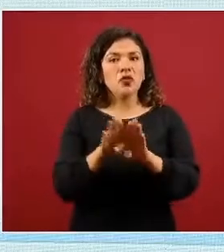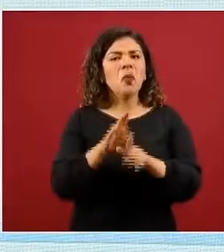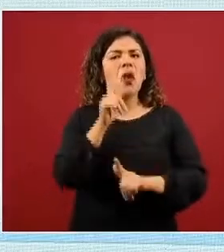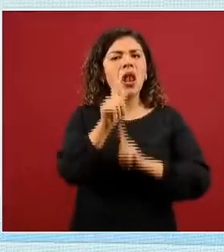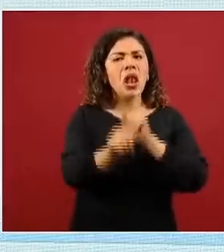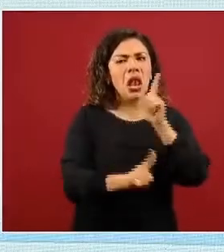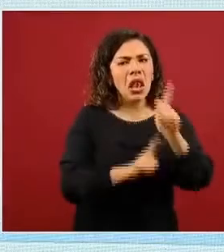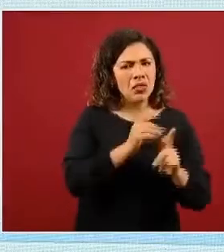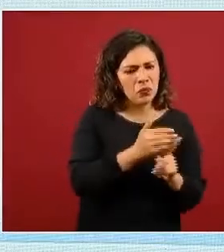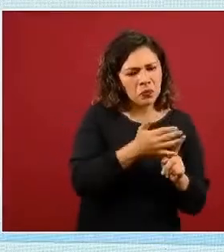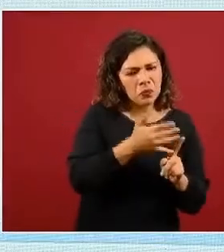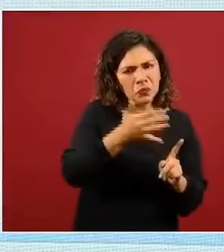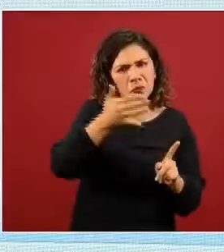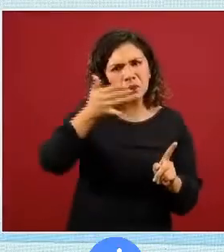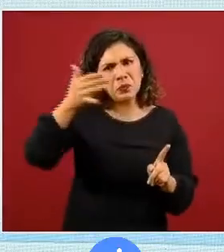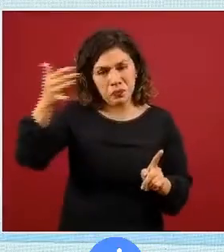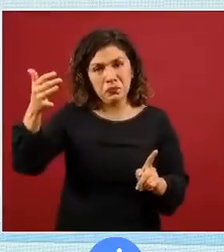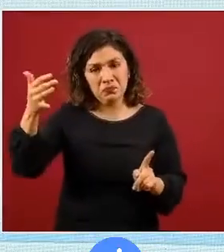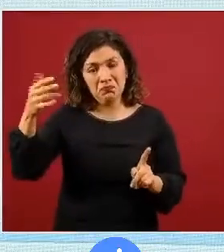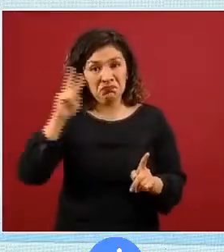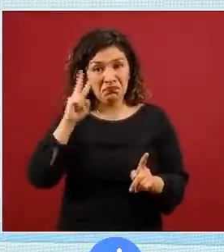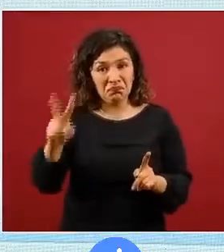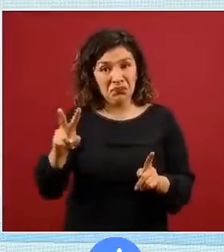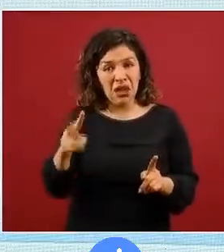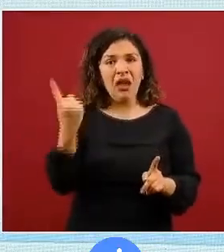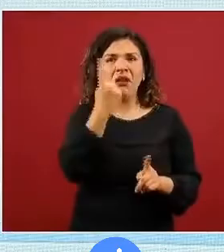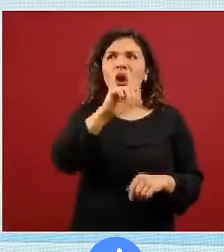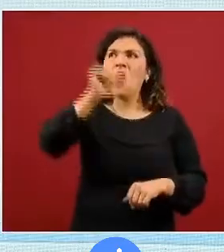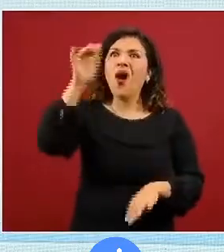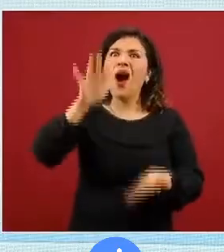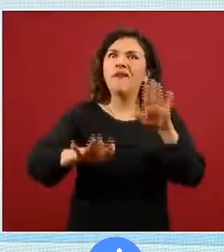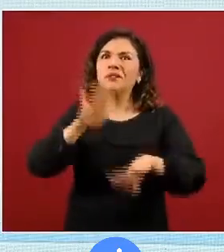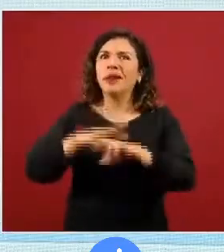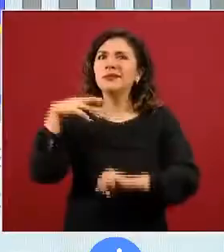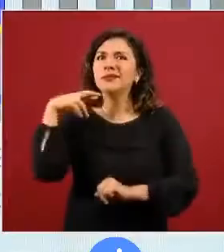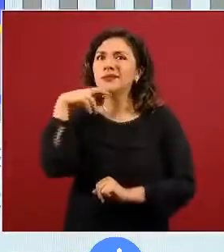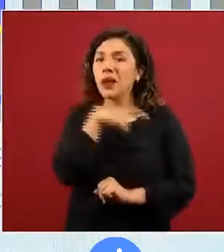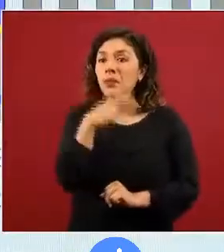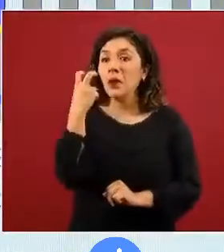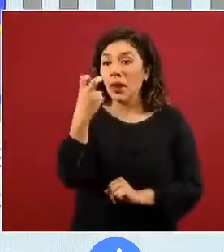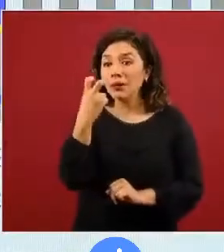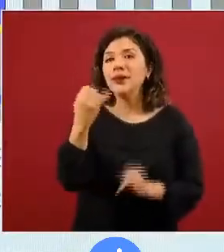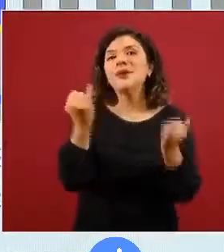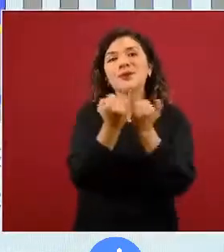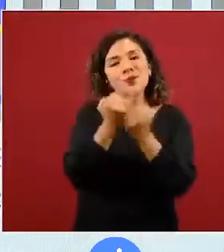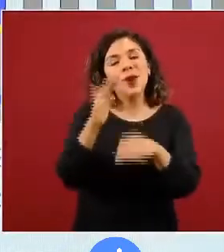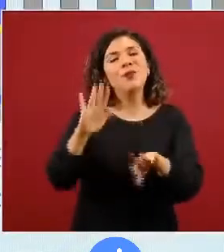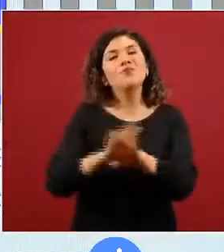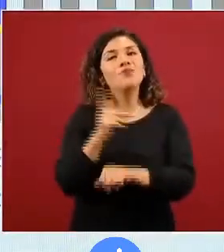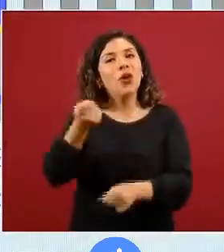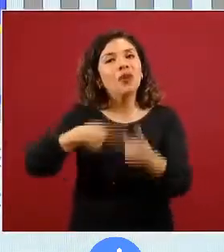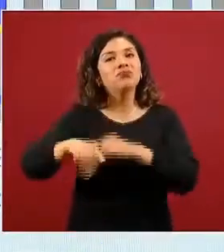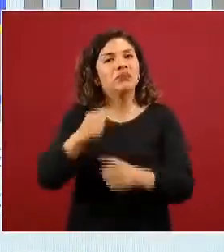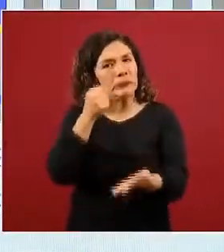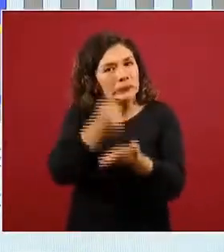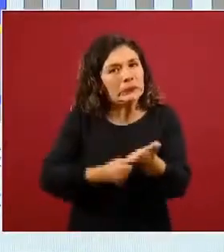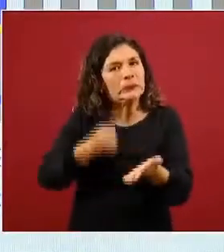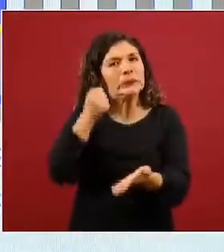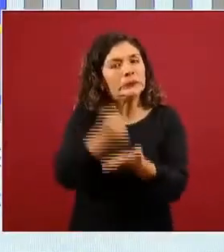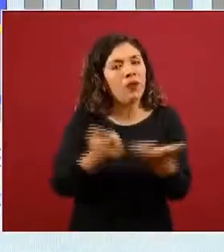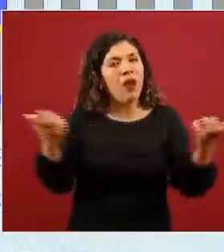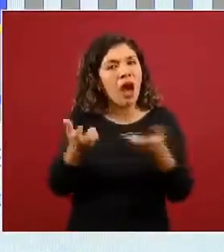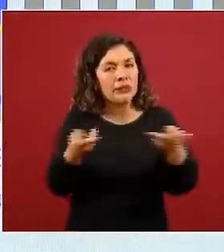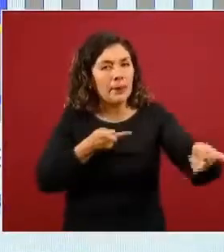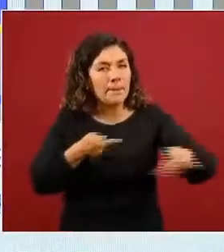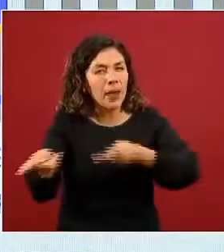relativamente lento respecto a otros estados. Esto también es producto de las actividades muy consistentes que se